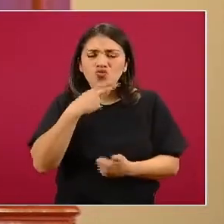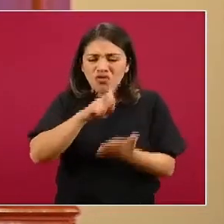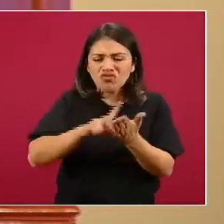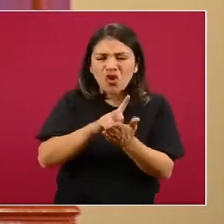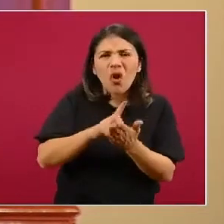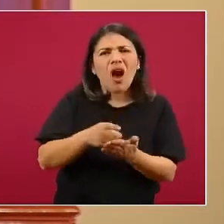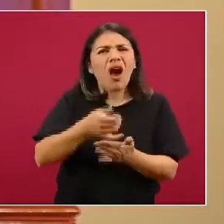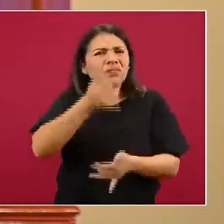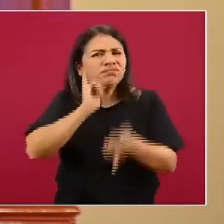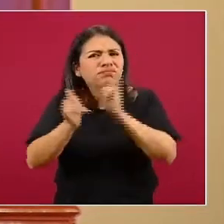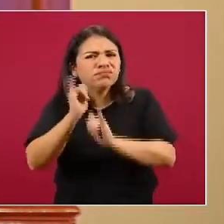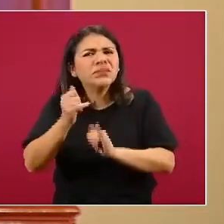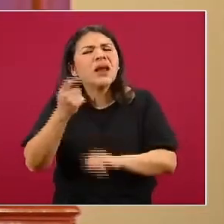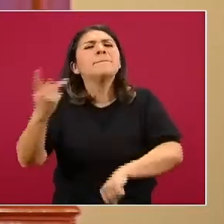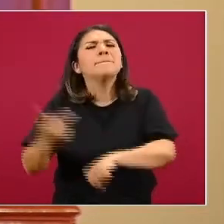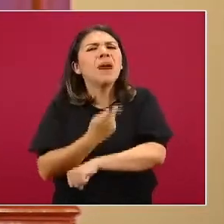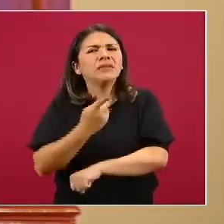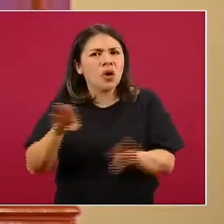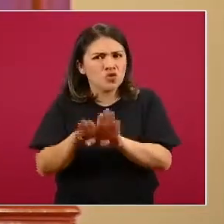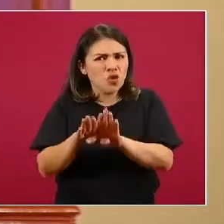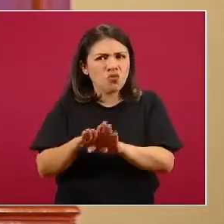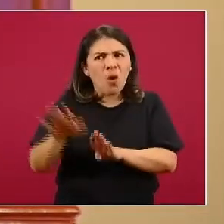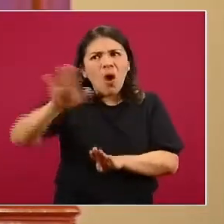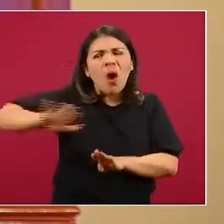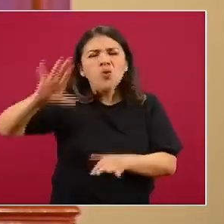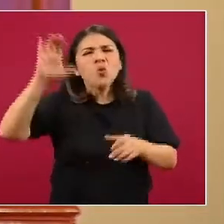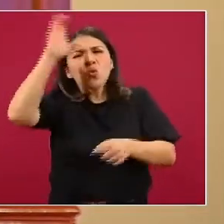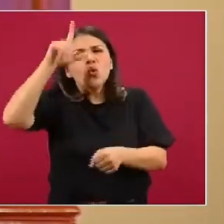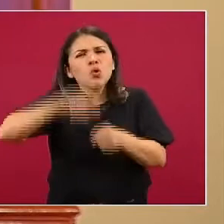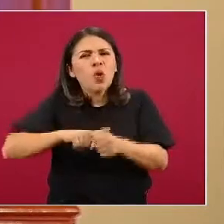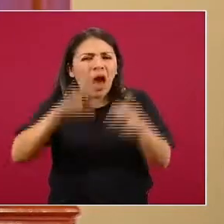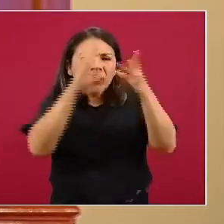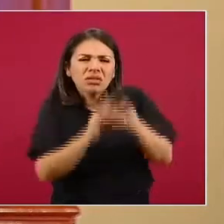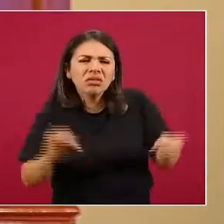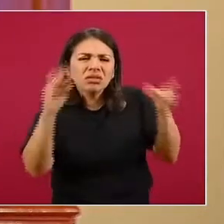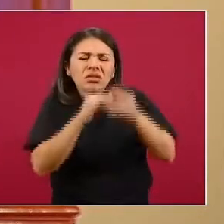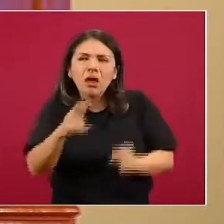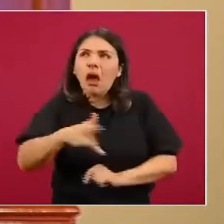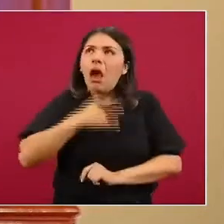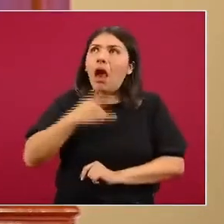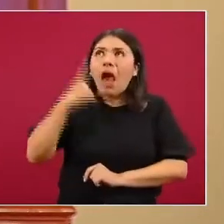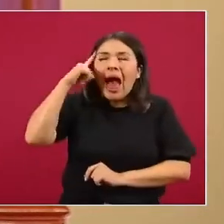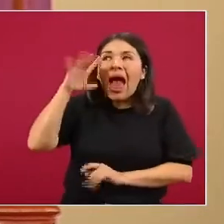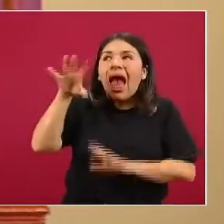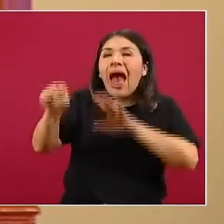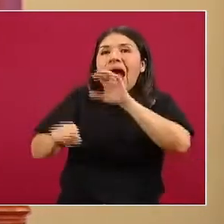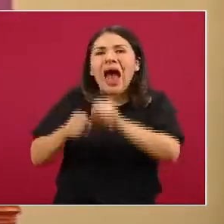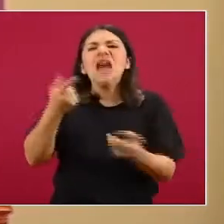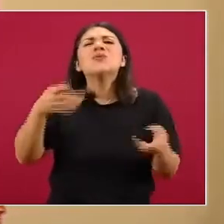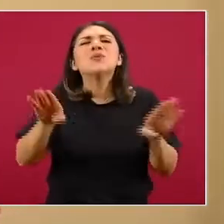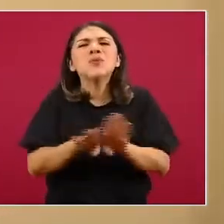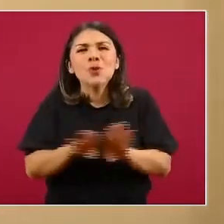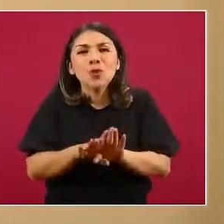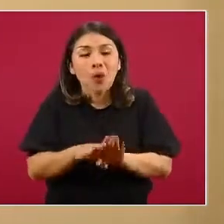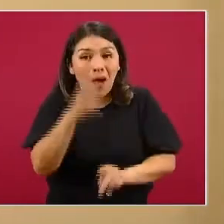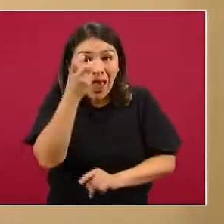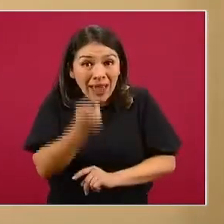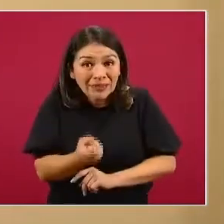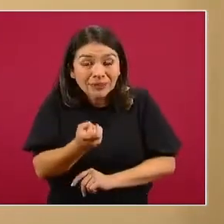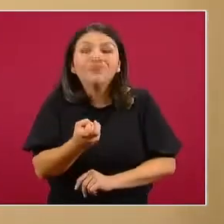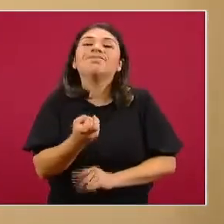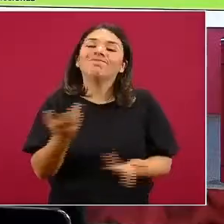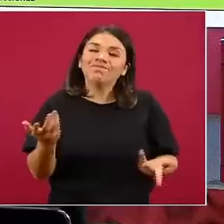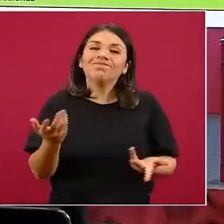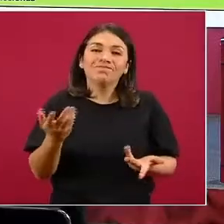es el abordaje cultural y social y cómo lo concebimos en nuestra sociedad? Entonces, por